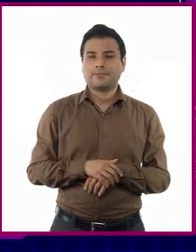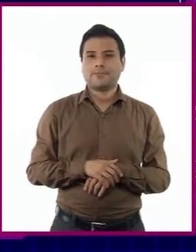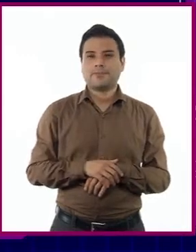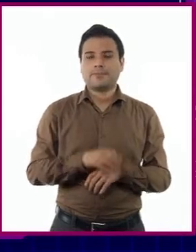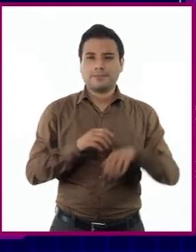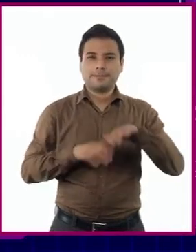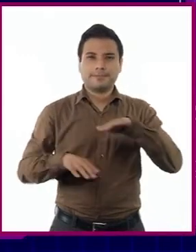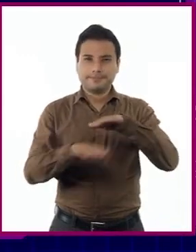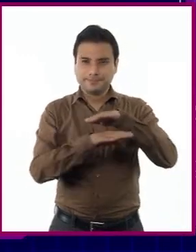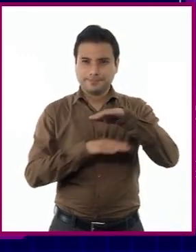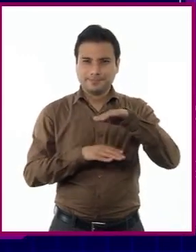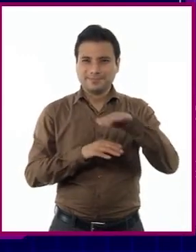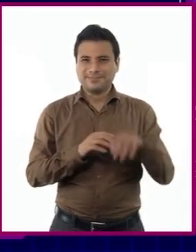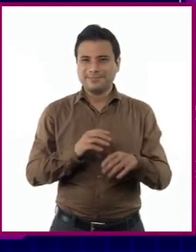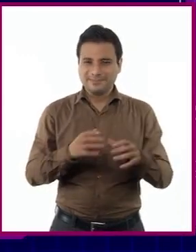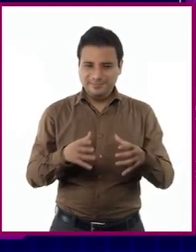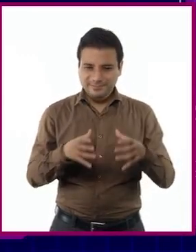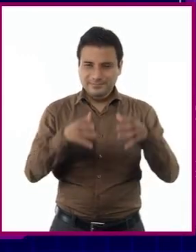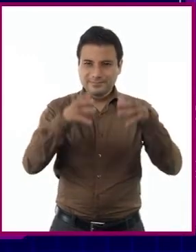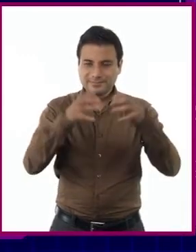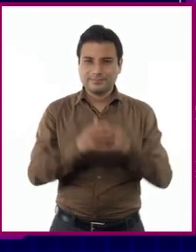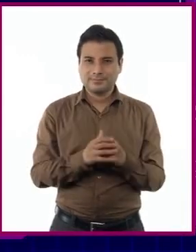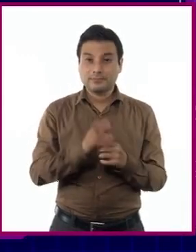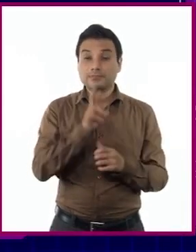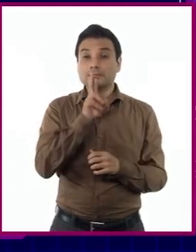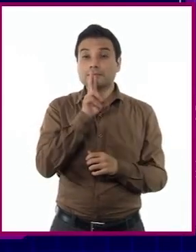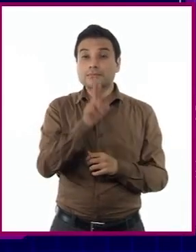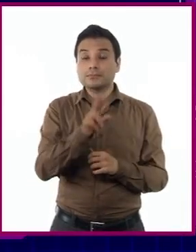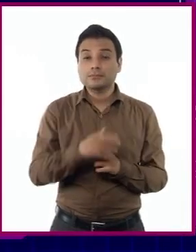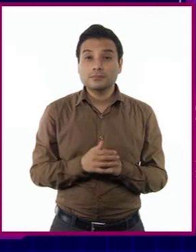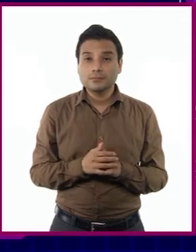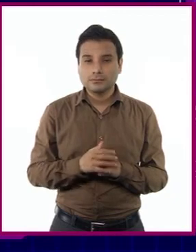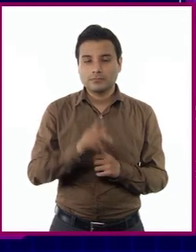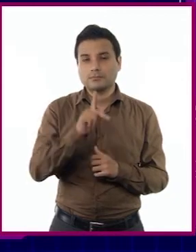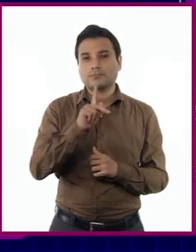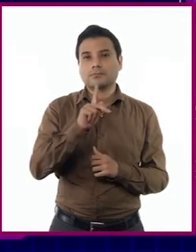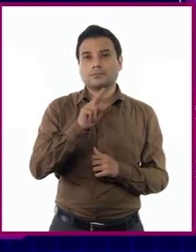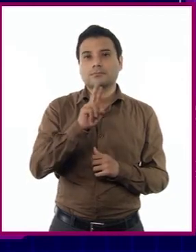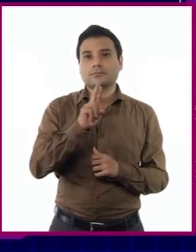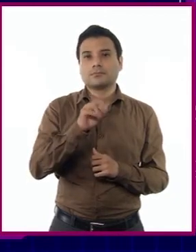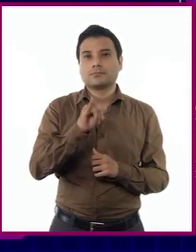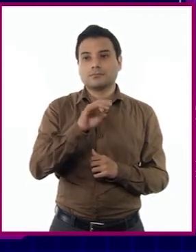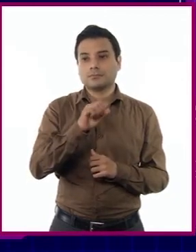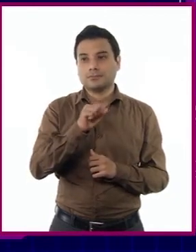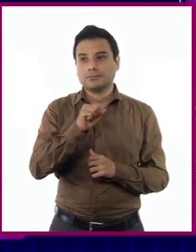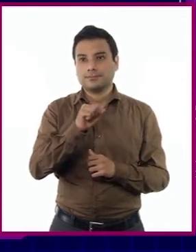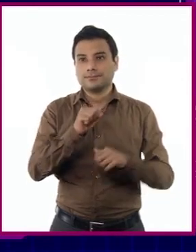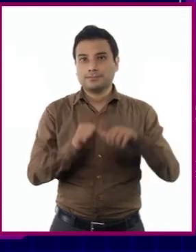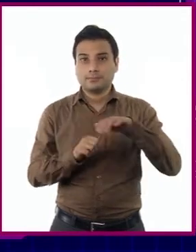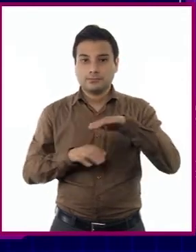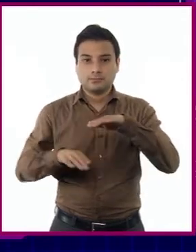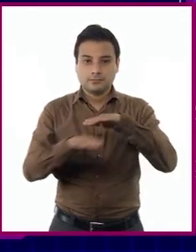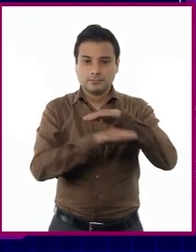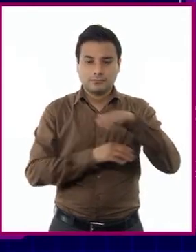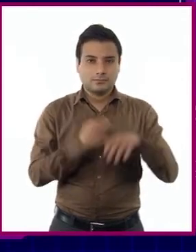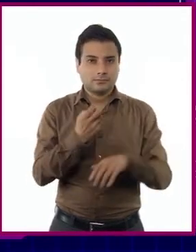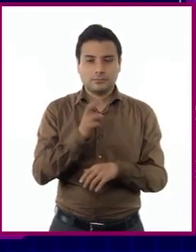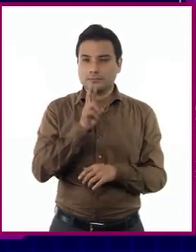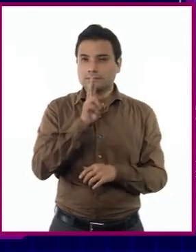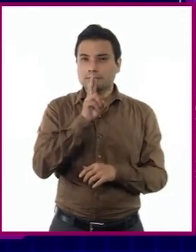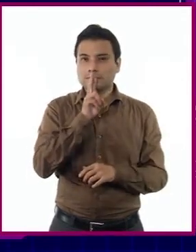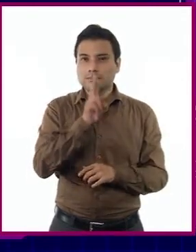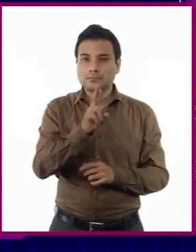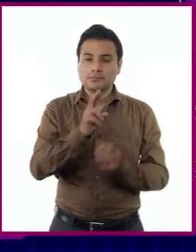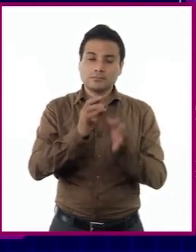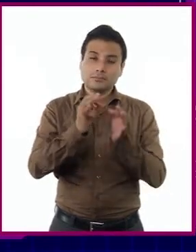cilindro se obtiene el área de la base del prisma recto entonces si se asigna